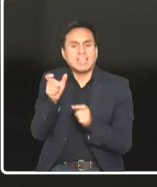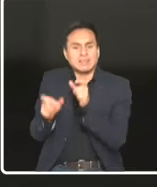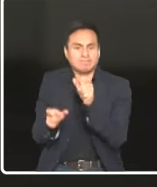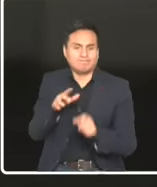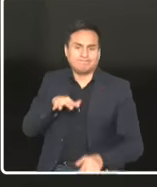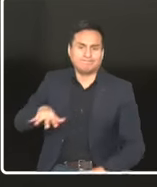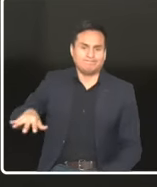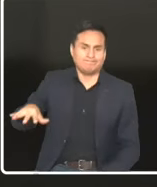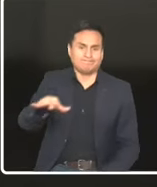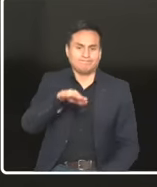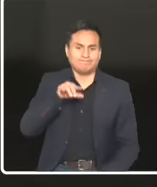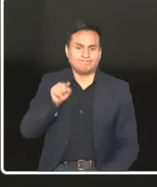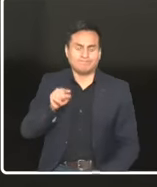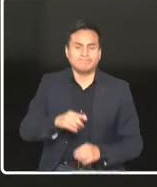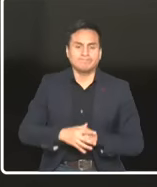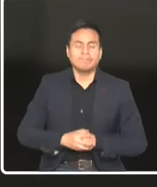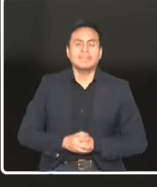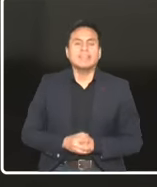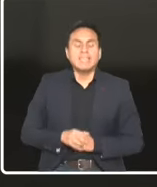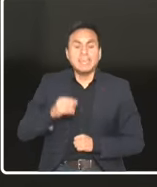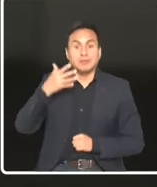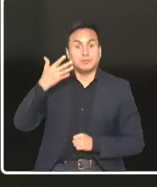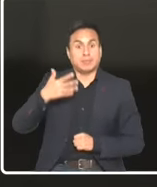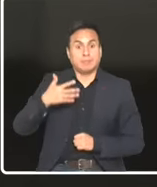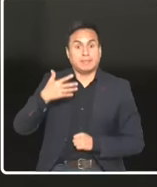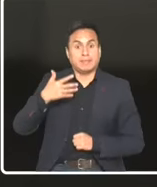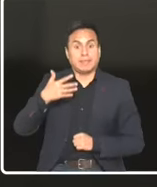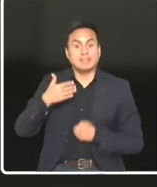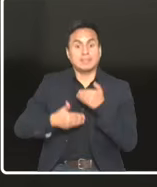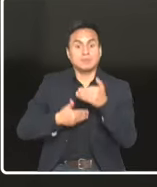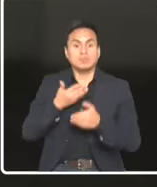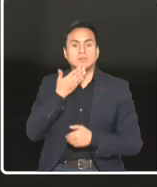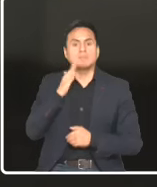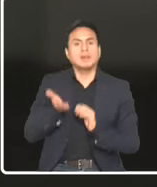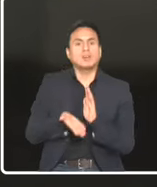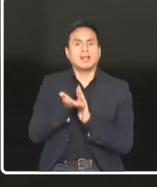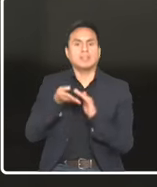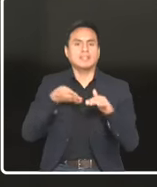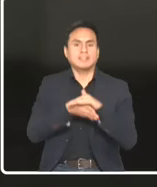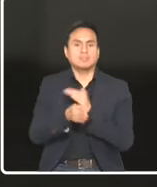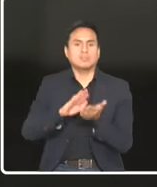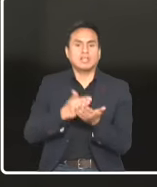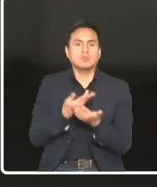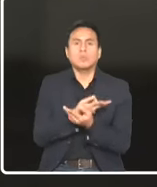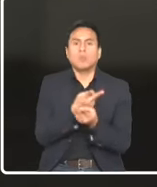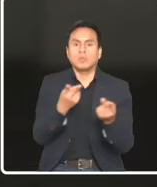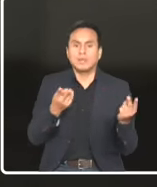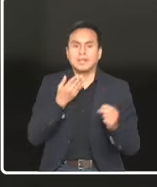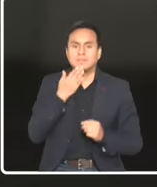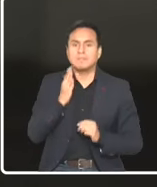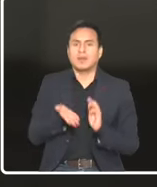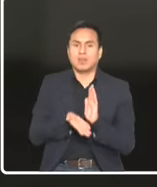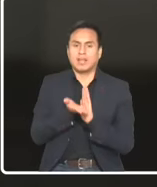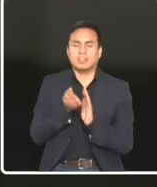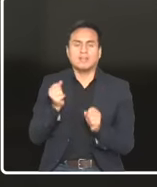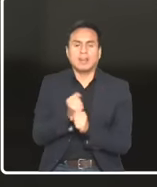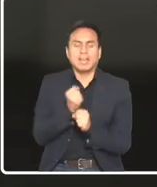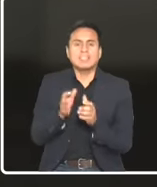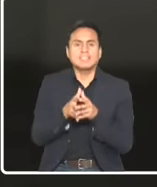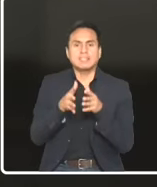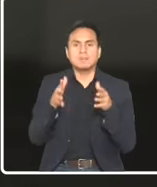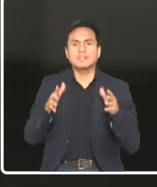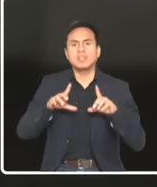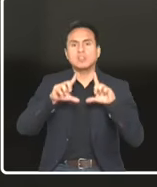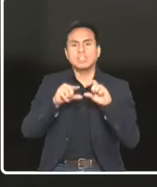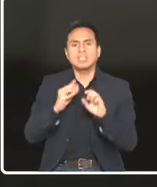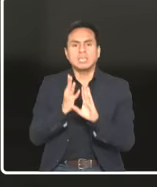de vida es fundamental seguir mejorando el acceso a la salud pública trabajar más intensamente